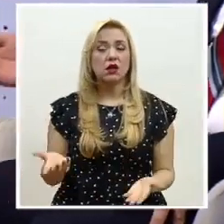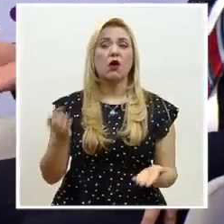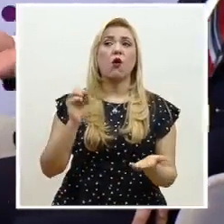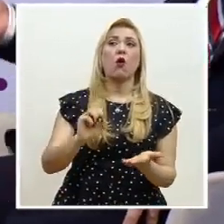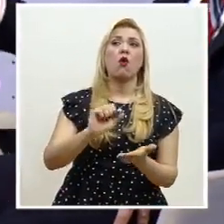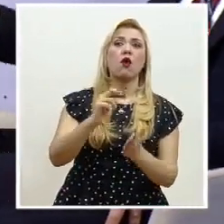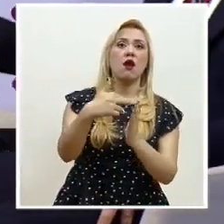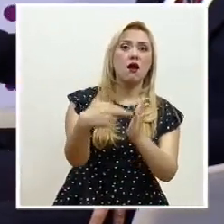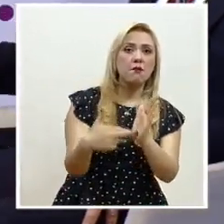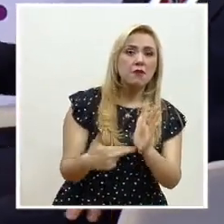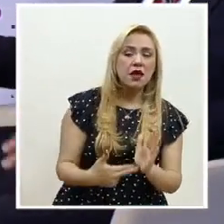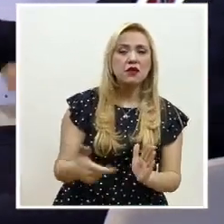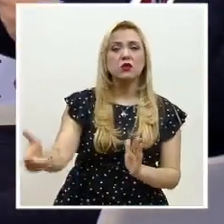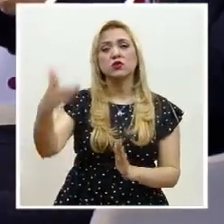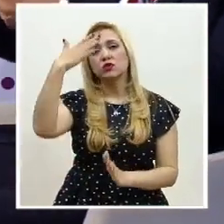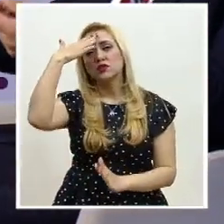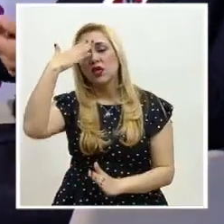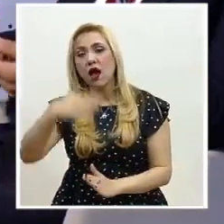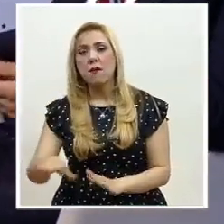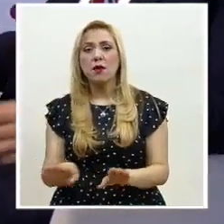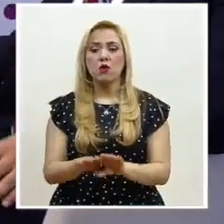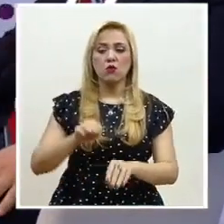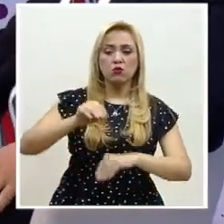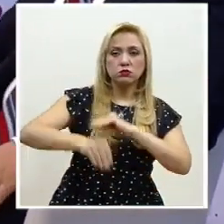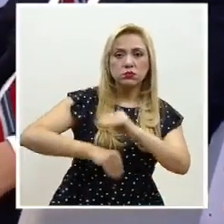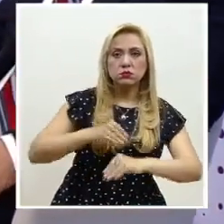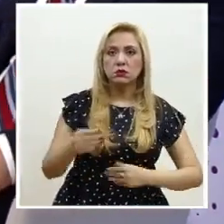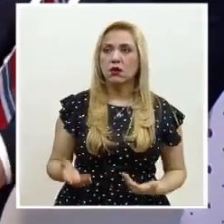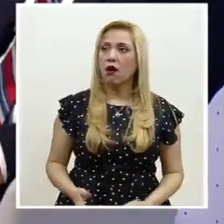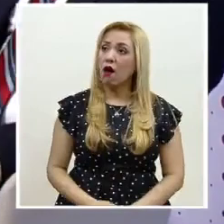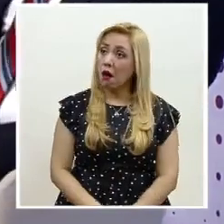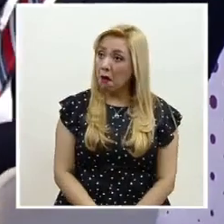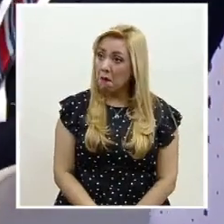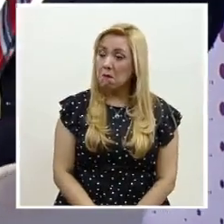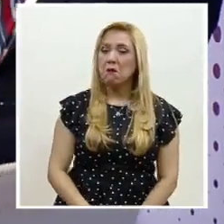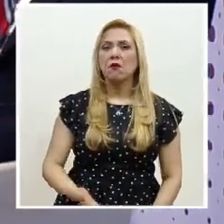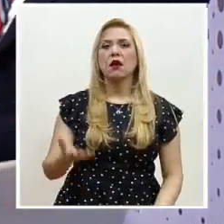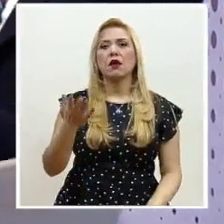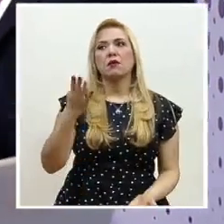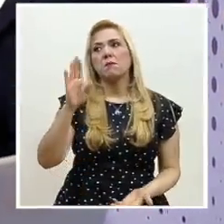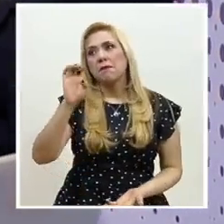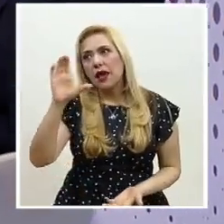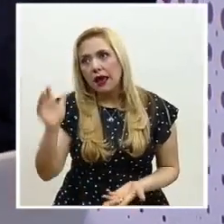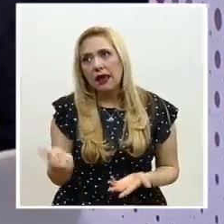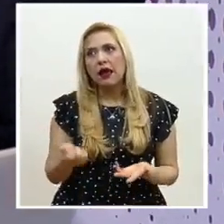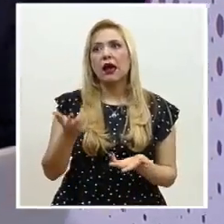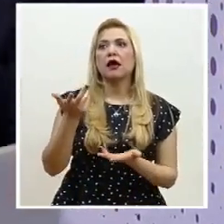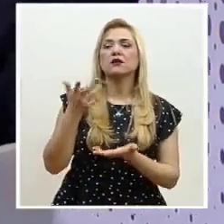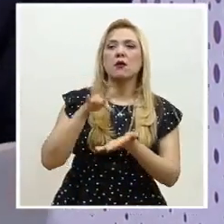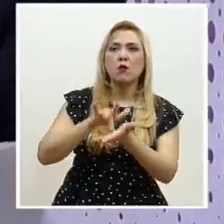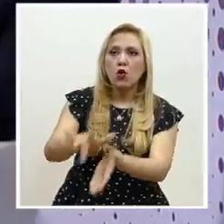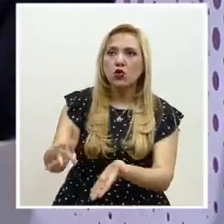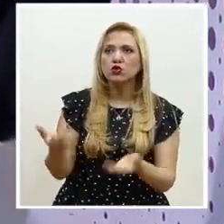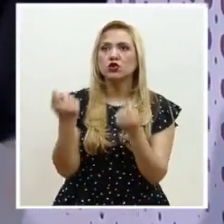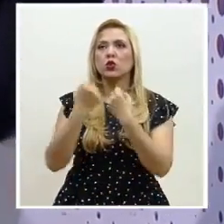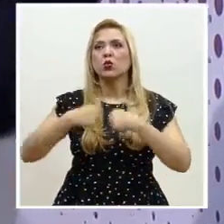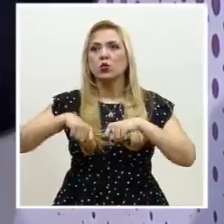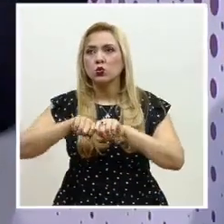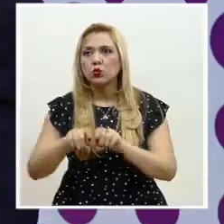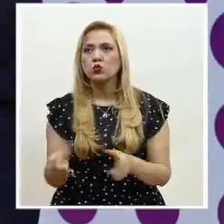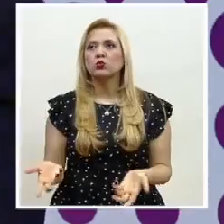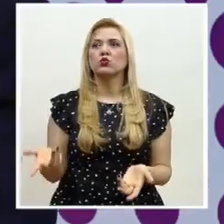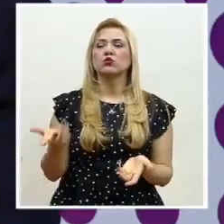federal o local y que sabe manejar estos temas de diseño, a lo mejor en programas sociales sobre derechos humanos y que a lo mejor están impugnados una sentencia,